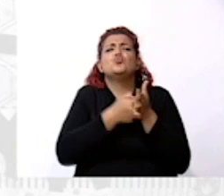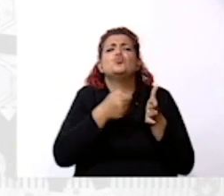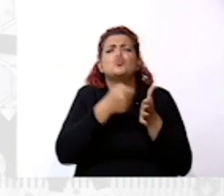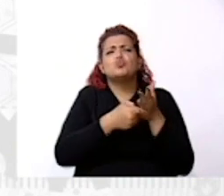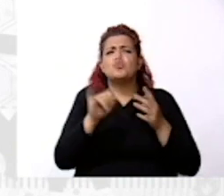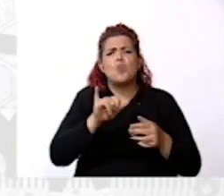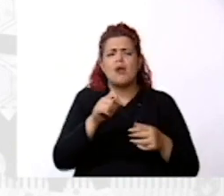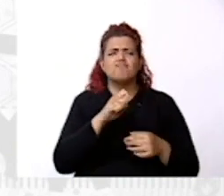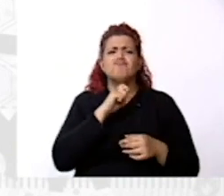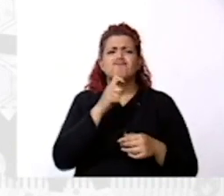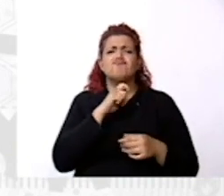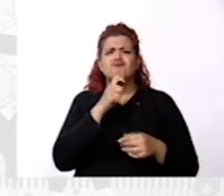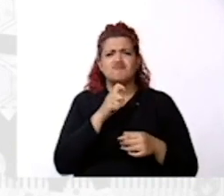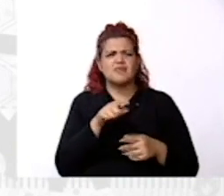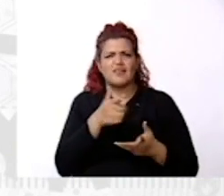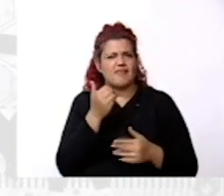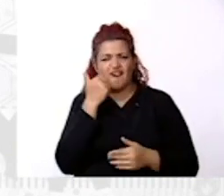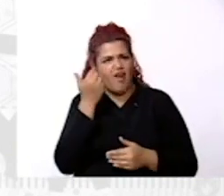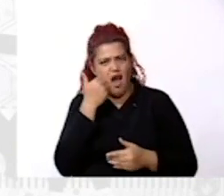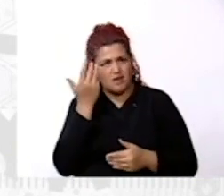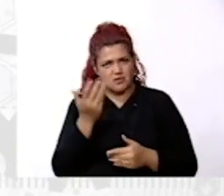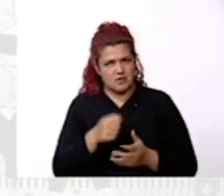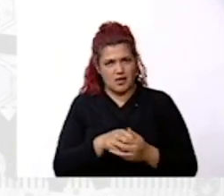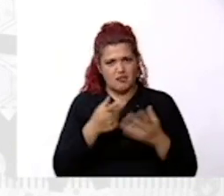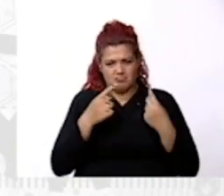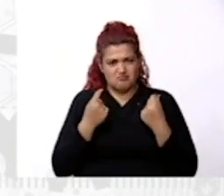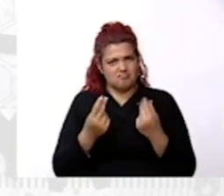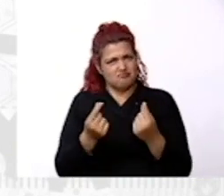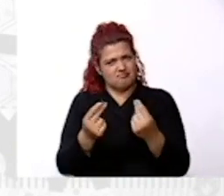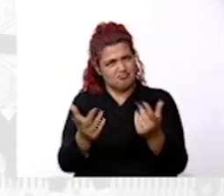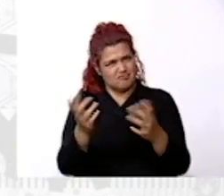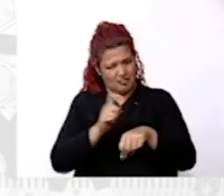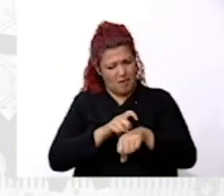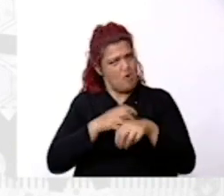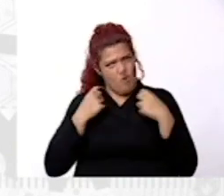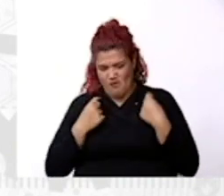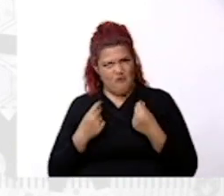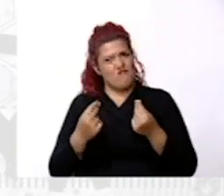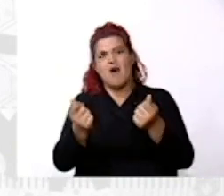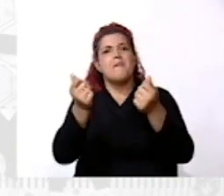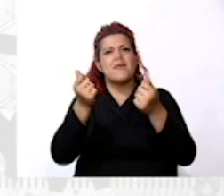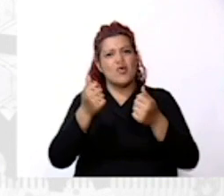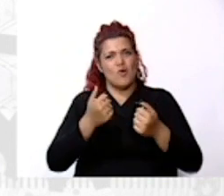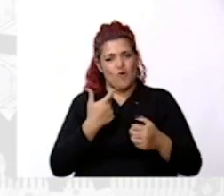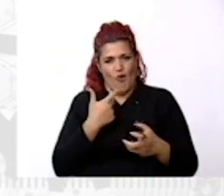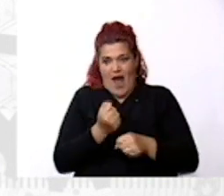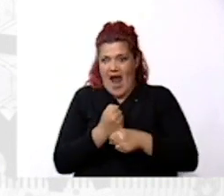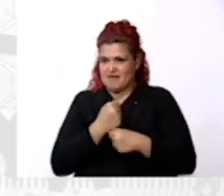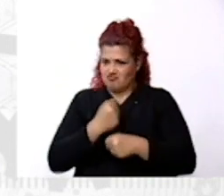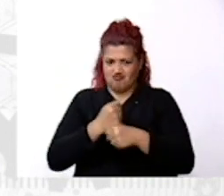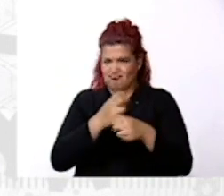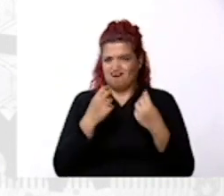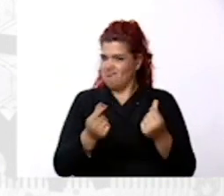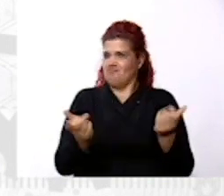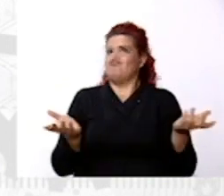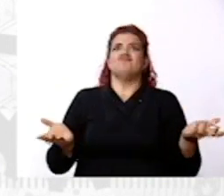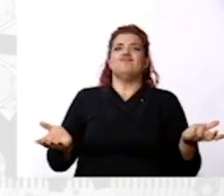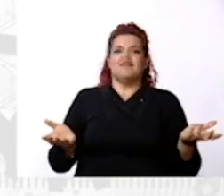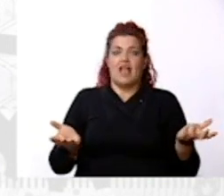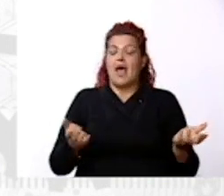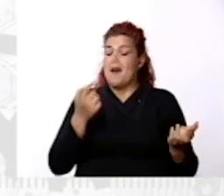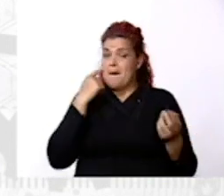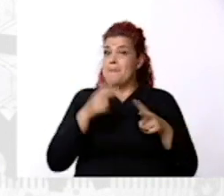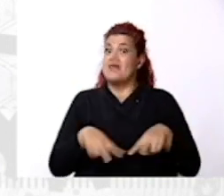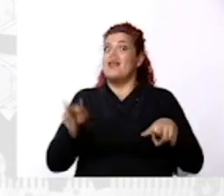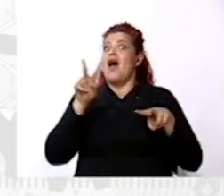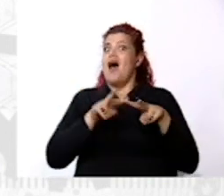hierro, se facilita y se aceleran los tiempos de construcción. Esa es una ventaja. ¿Ven cómo